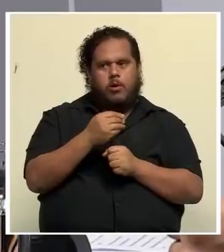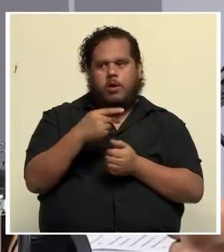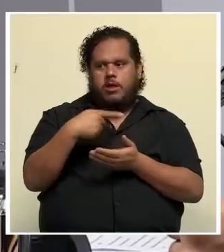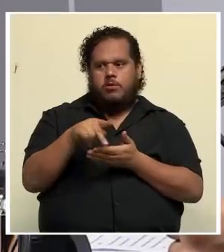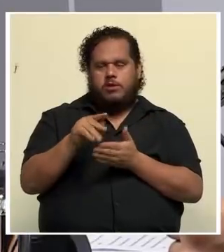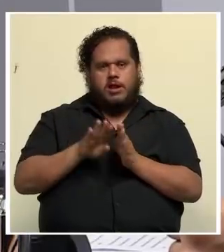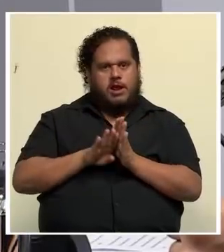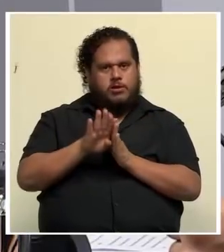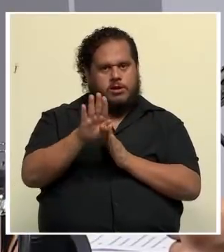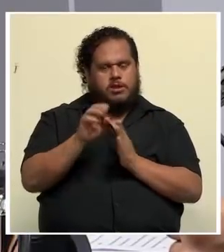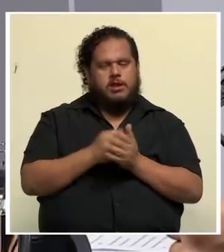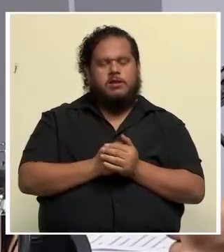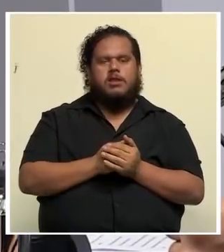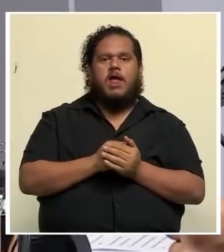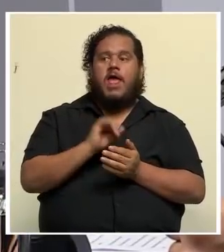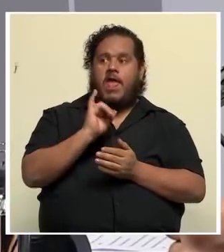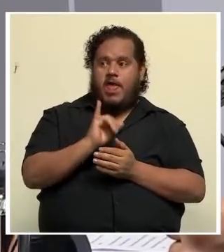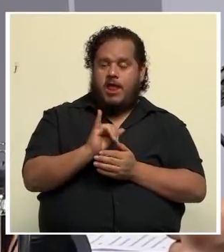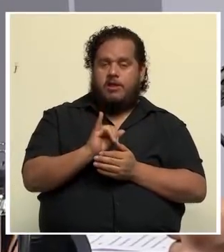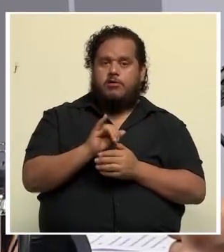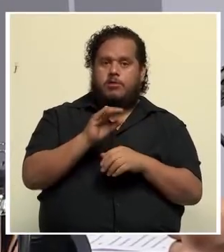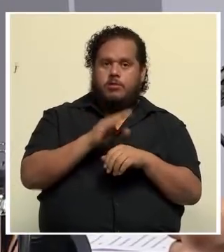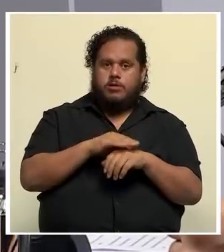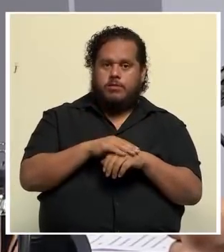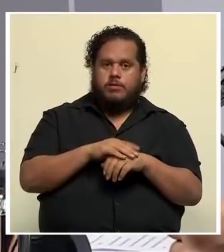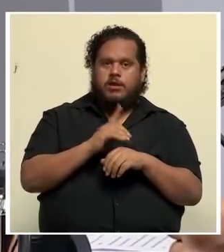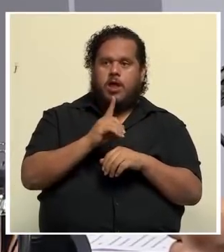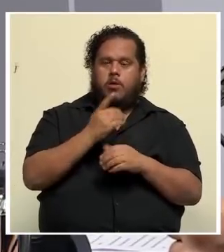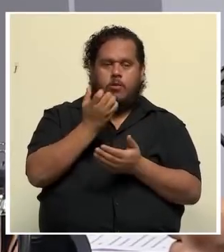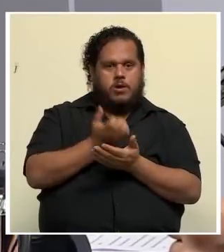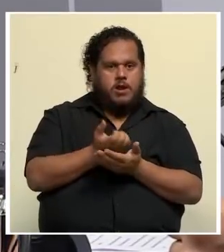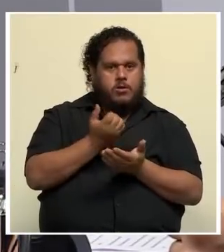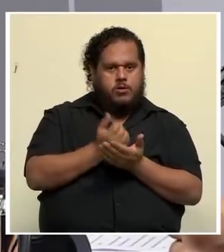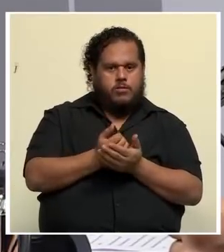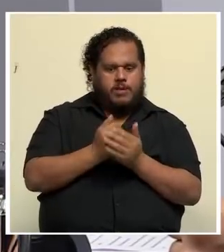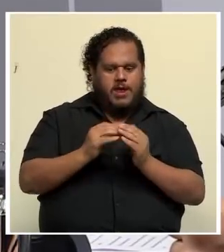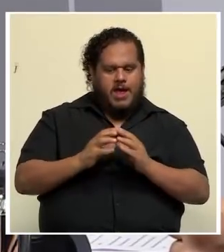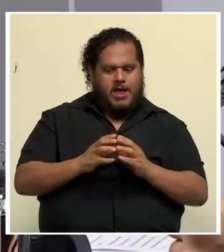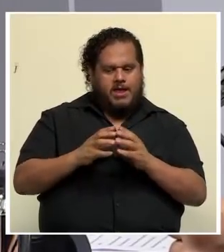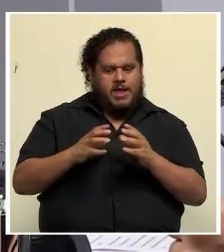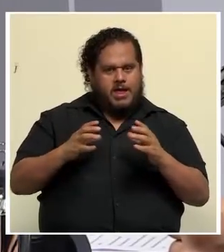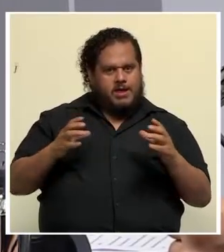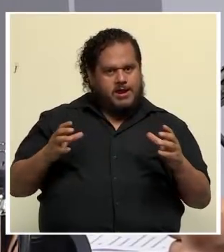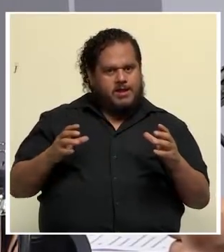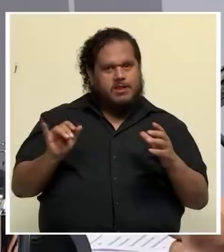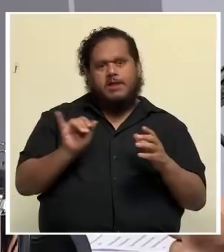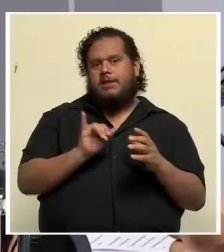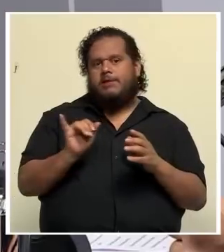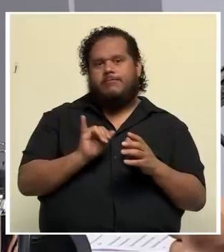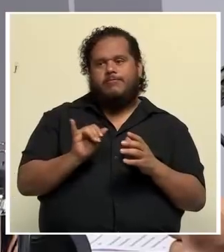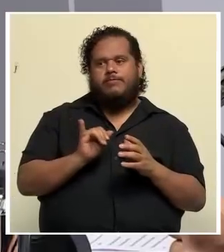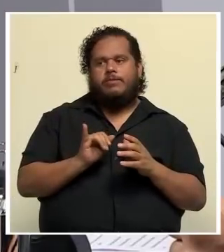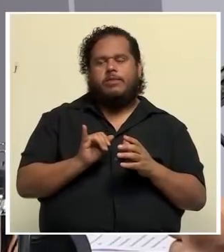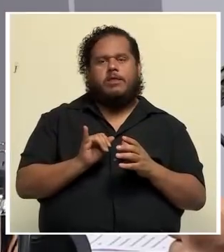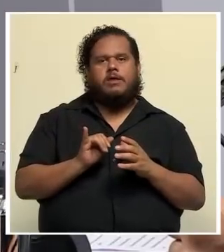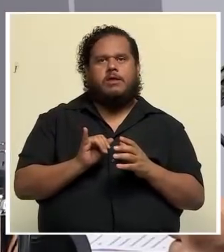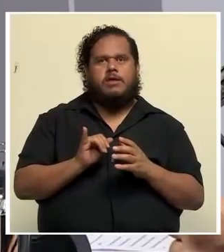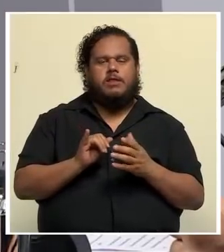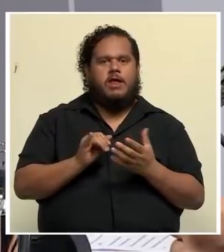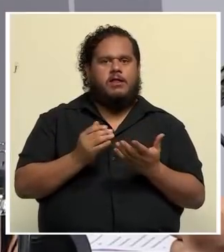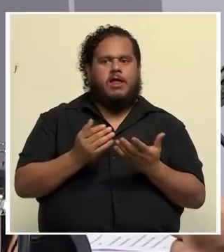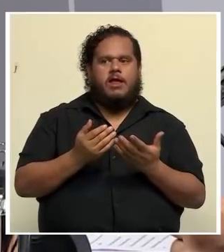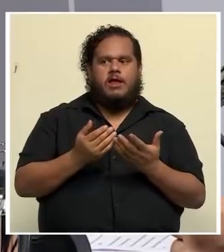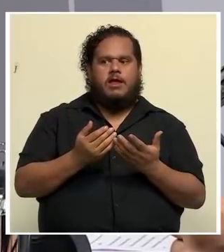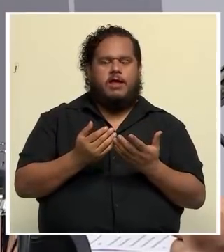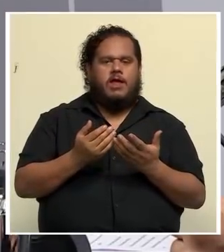salarios crecientes. Y eso es lo que permite una economía que crece, que además muele déficit